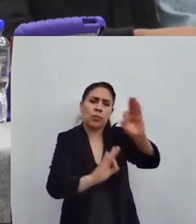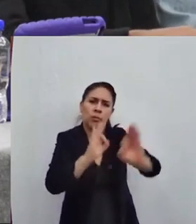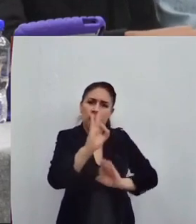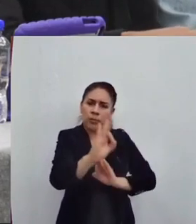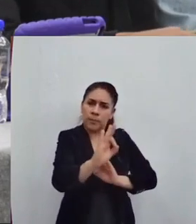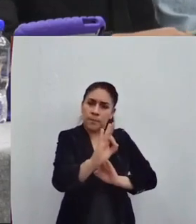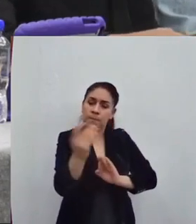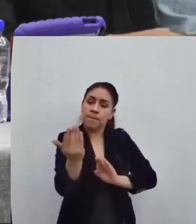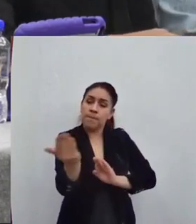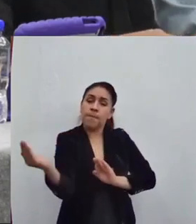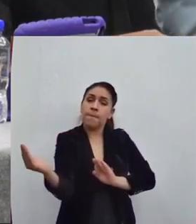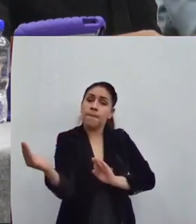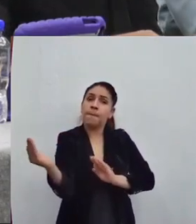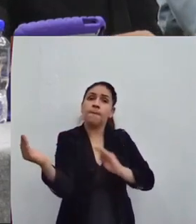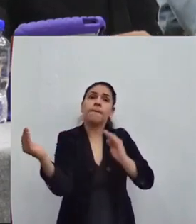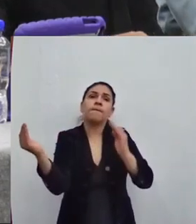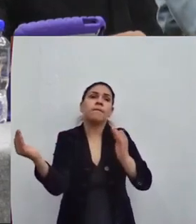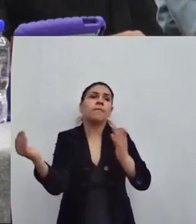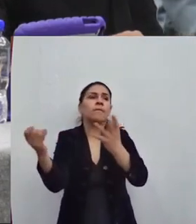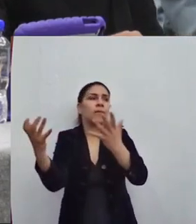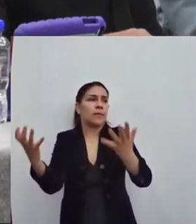sistema.